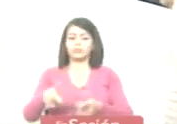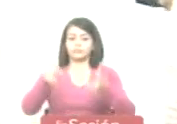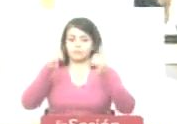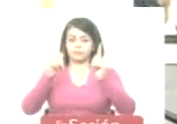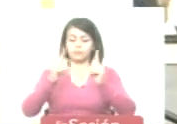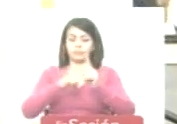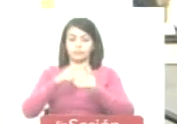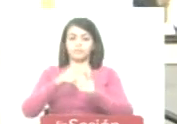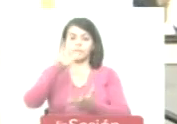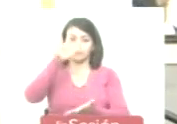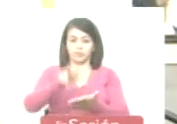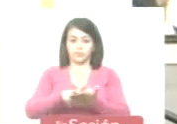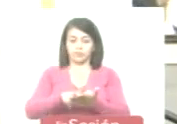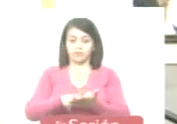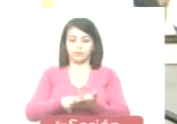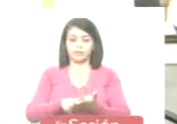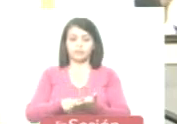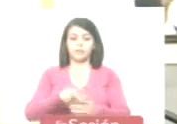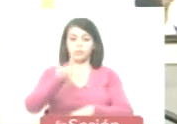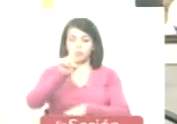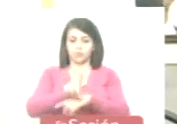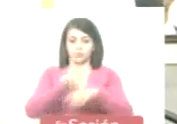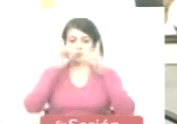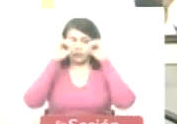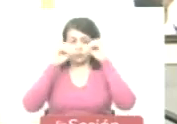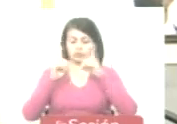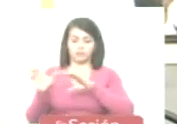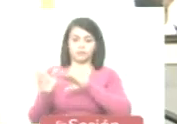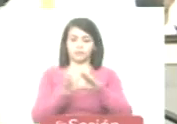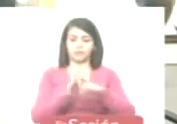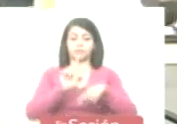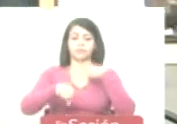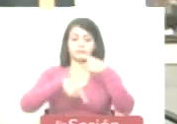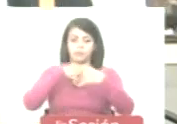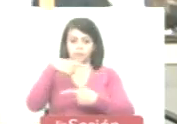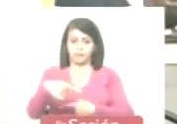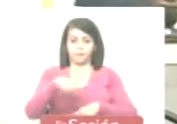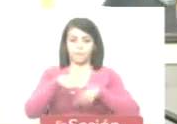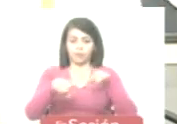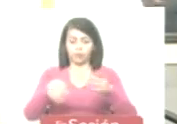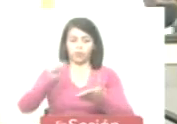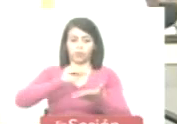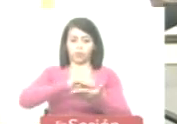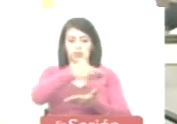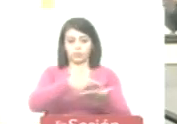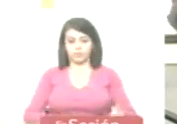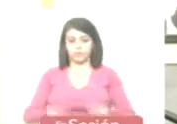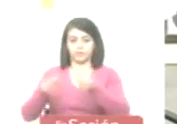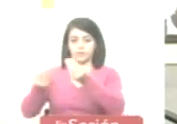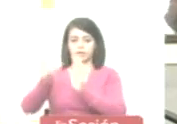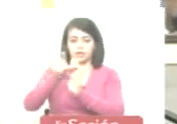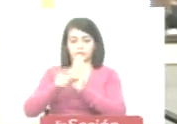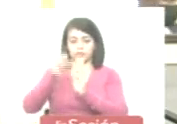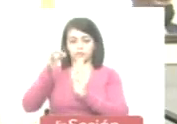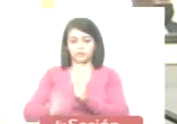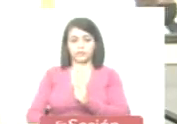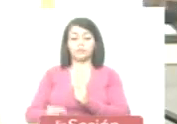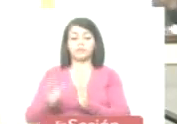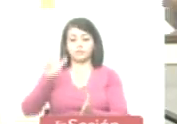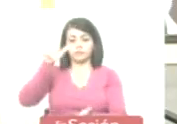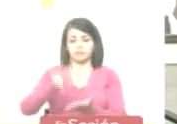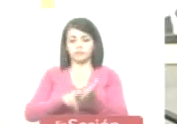autorización, resultando aprobada por unanimidad. En consecuencia, ordenó remitirla a la Gaceta Oficial a los fines